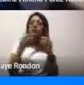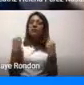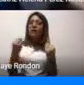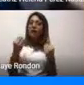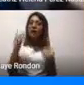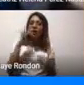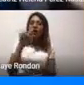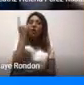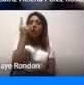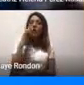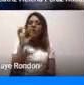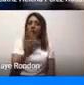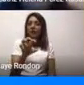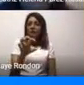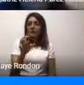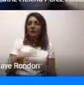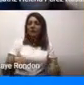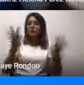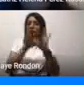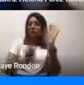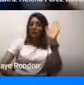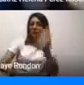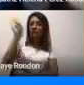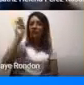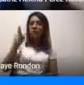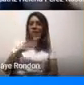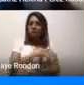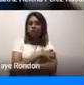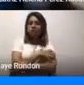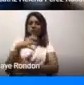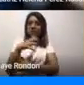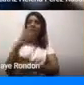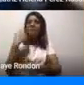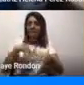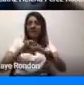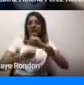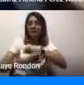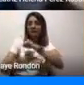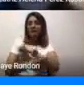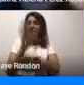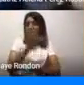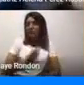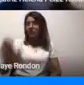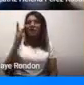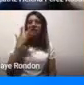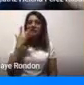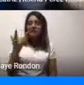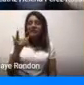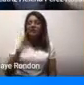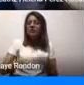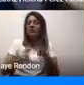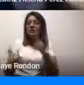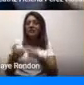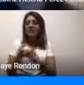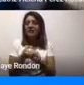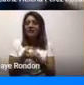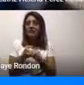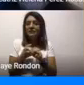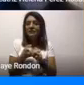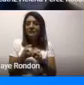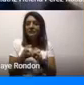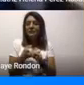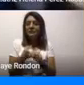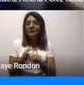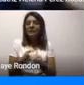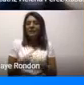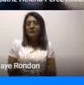un país. Es importante por cuando hay un potencial, sobre todo ya ustedes lo vieron en las cátedras, la que vieron con John,